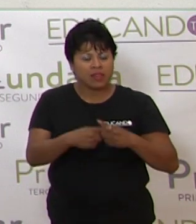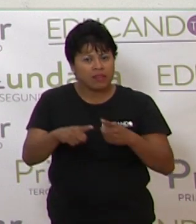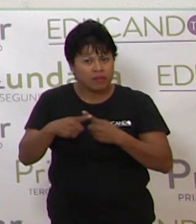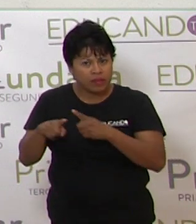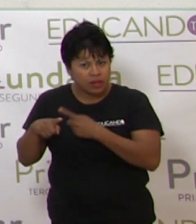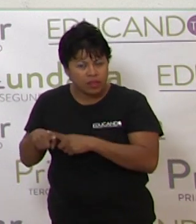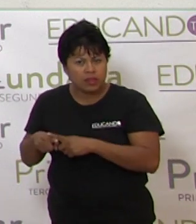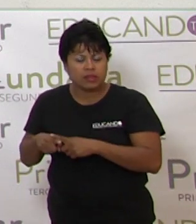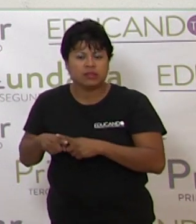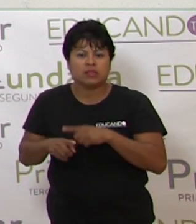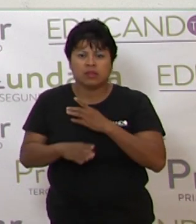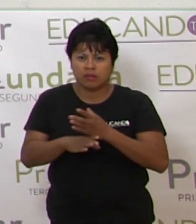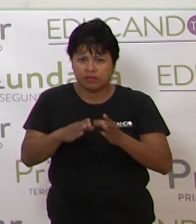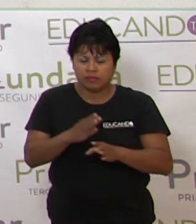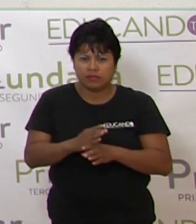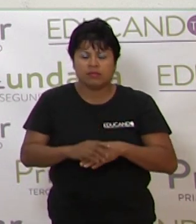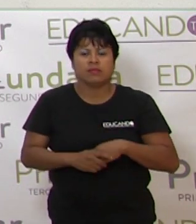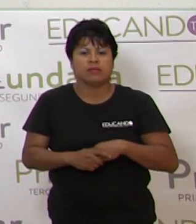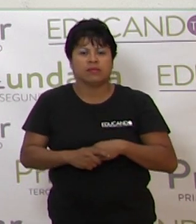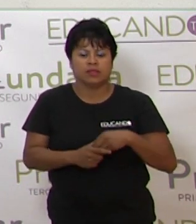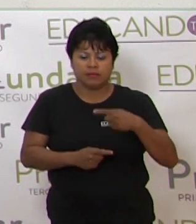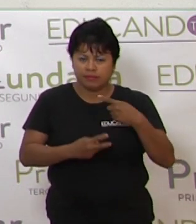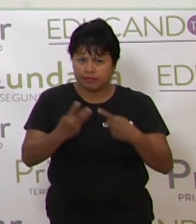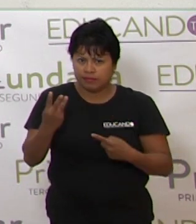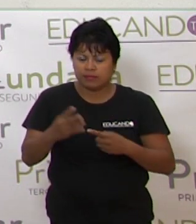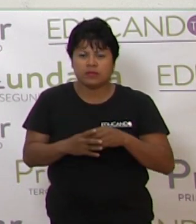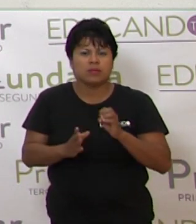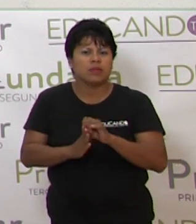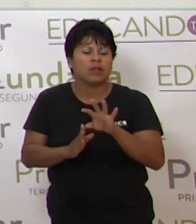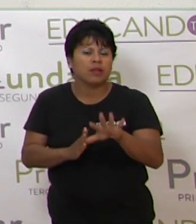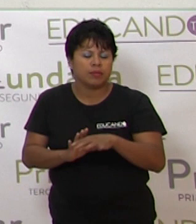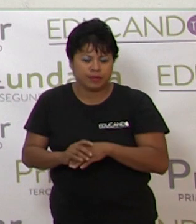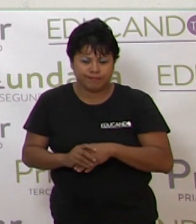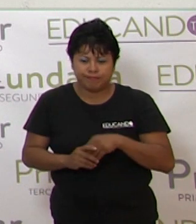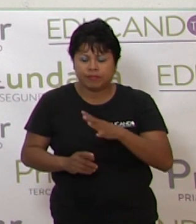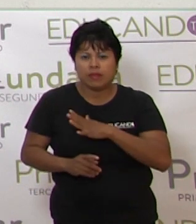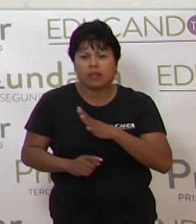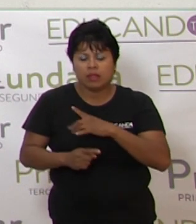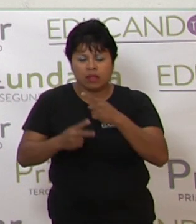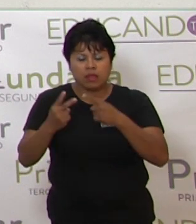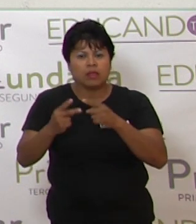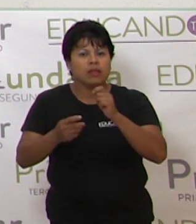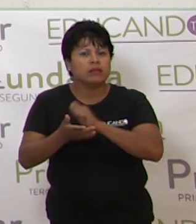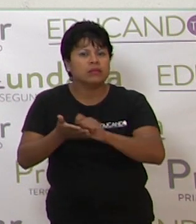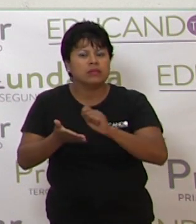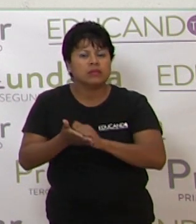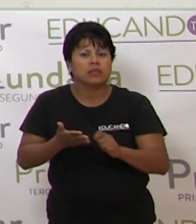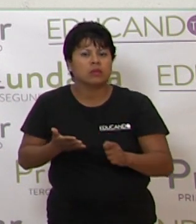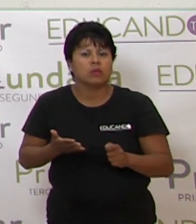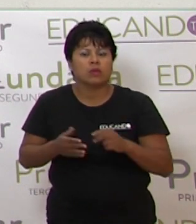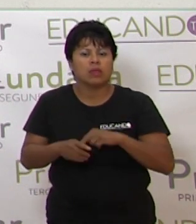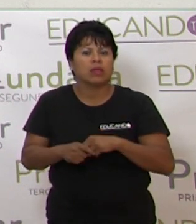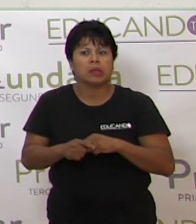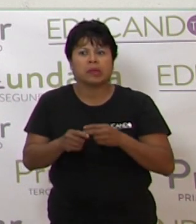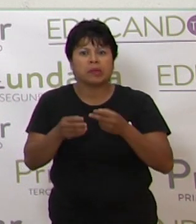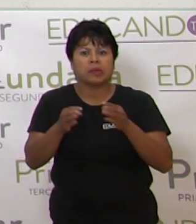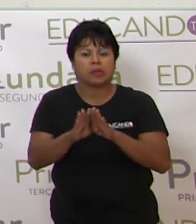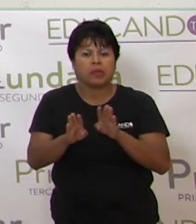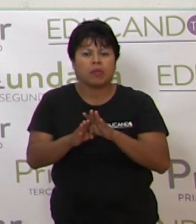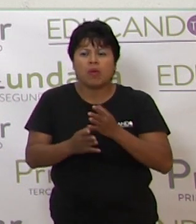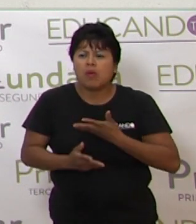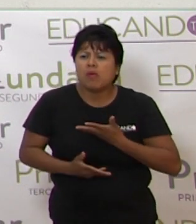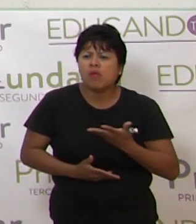varios géneros literarios. Por ejemplo, hay algunas partes que está escrito en una forma muy